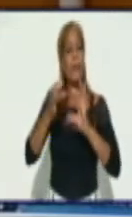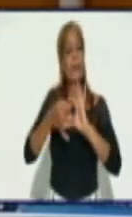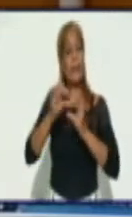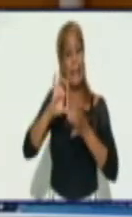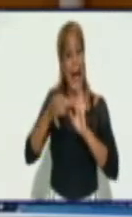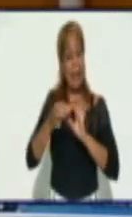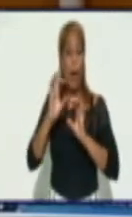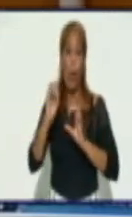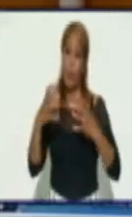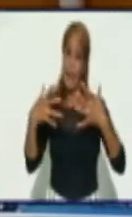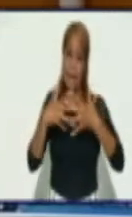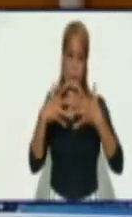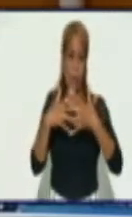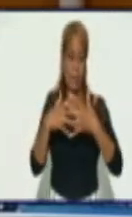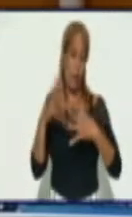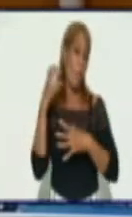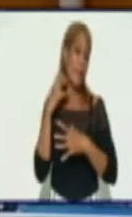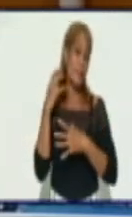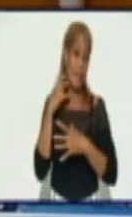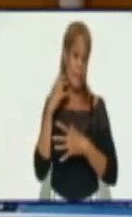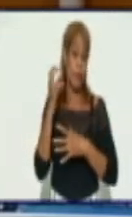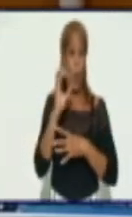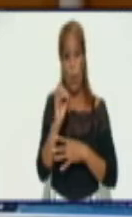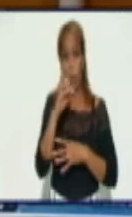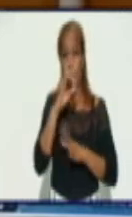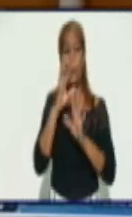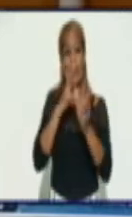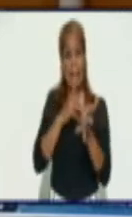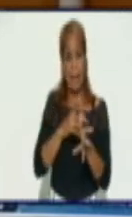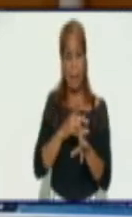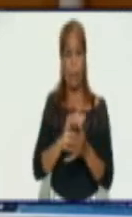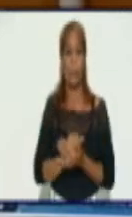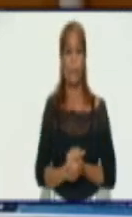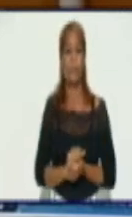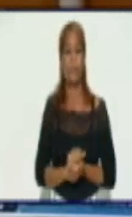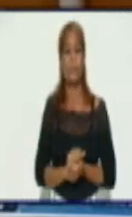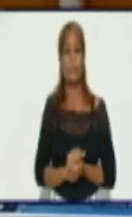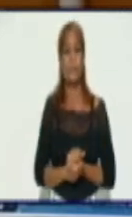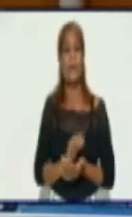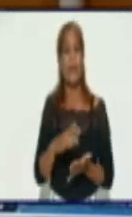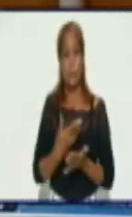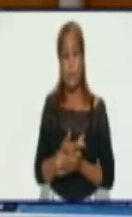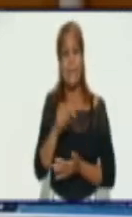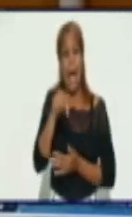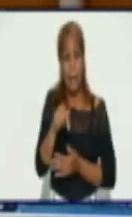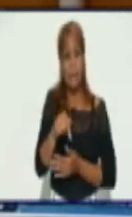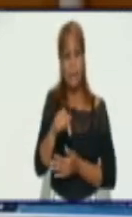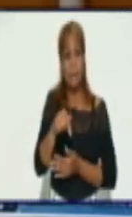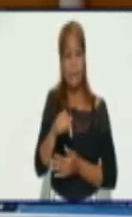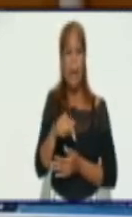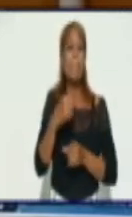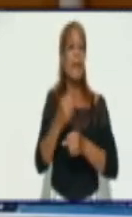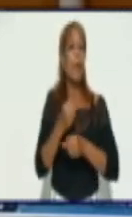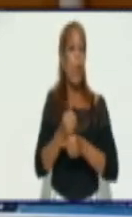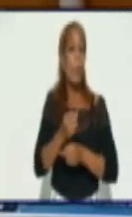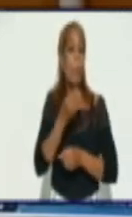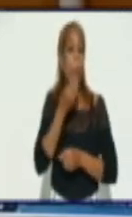demanda por el lunes usted pudiendo crear simplificando el protocolo tirón puede mandar